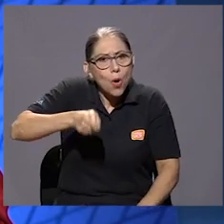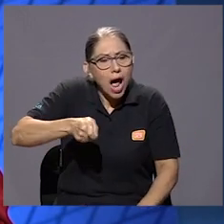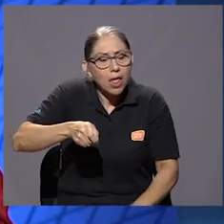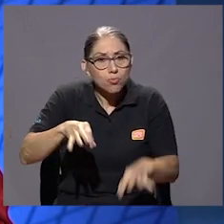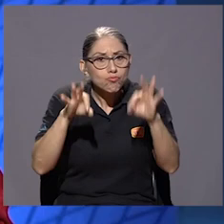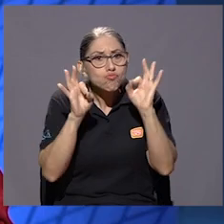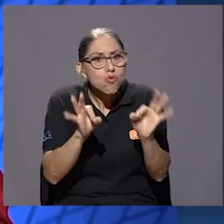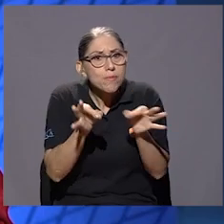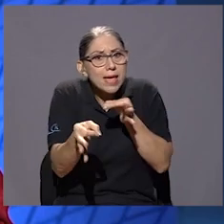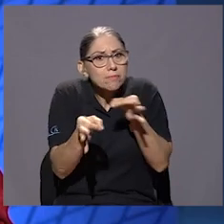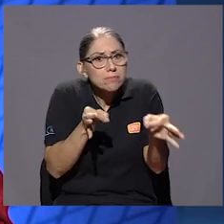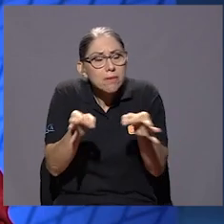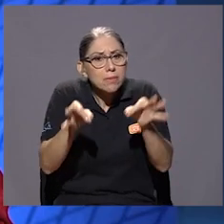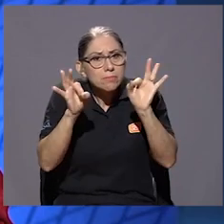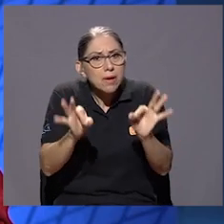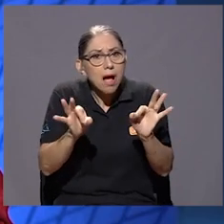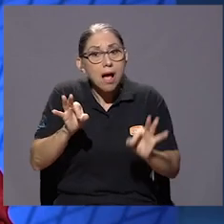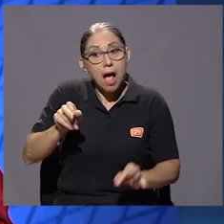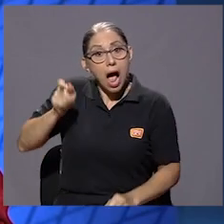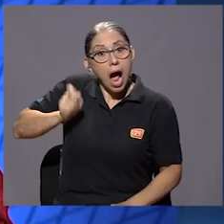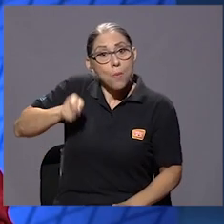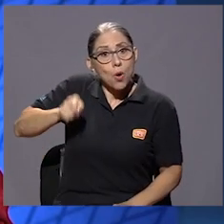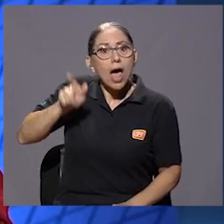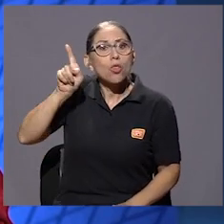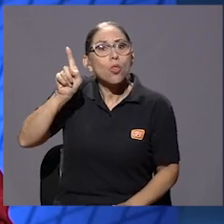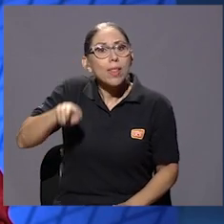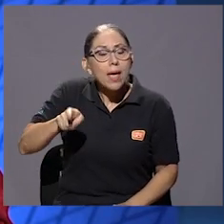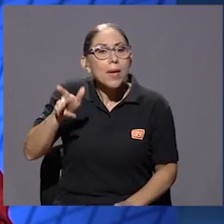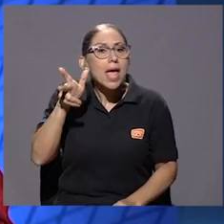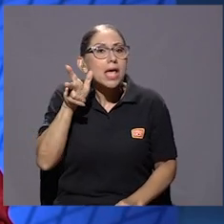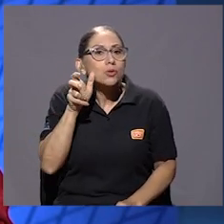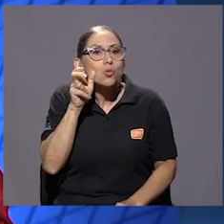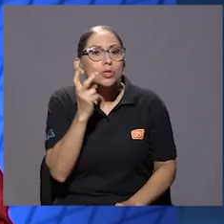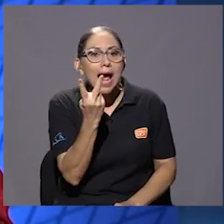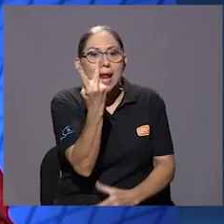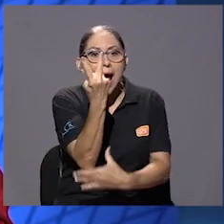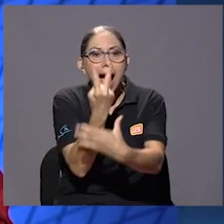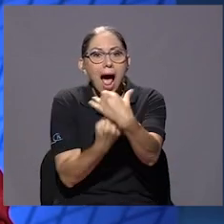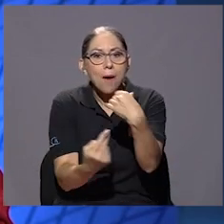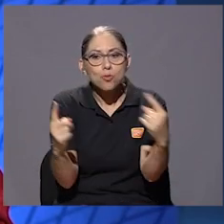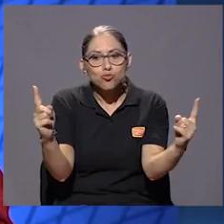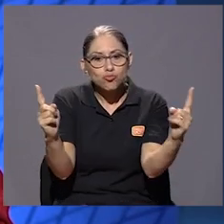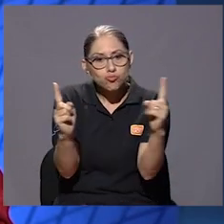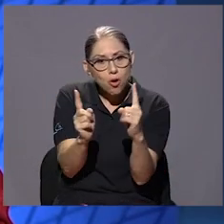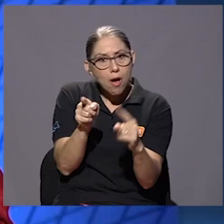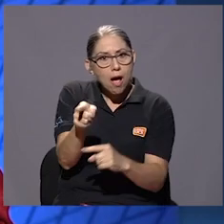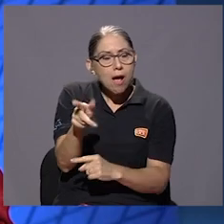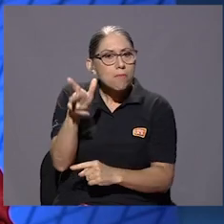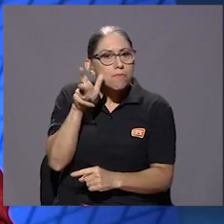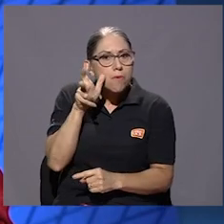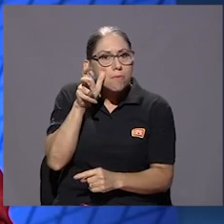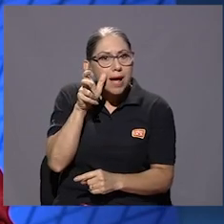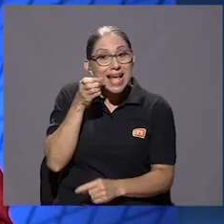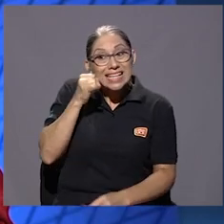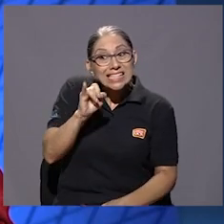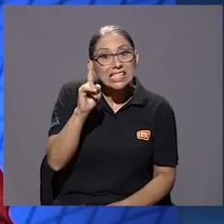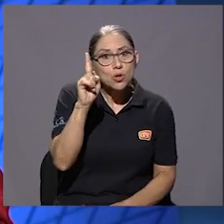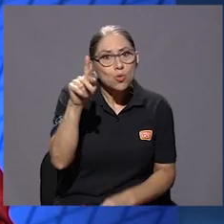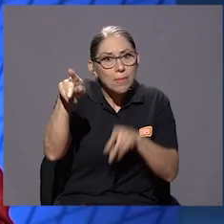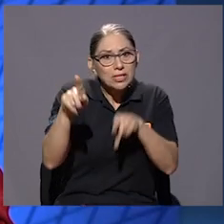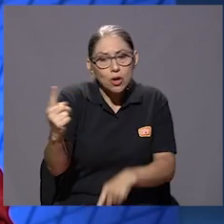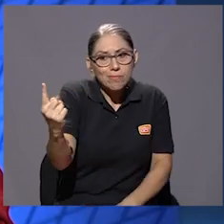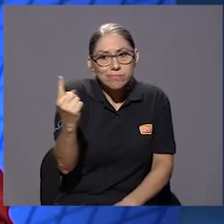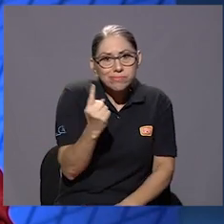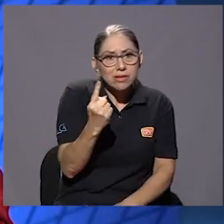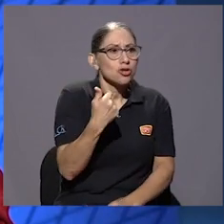asesorado. El abogado debe escuchar a las partes. Si llega la parte exclusivamente a decir, mire, yo